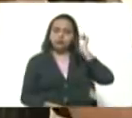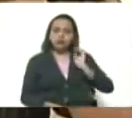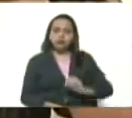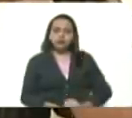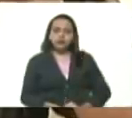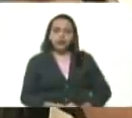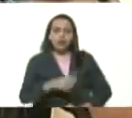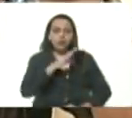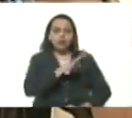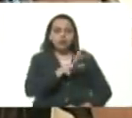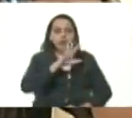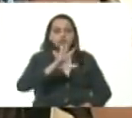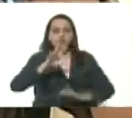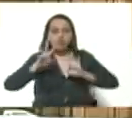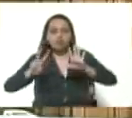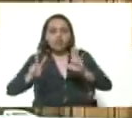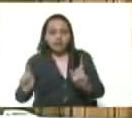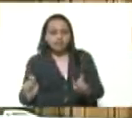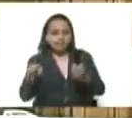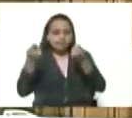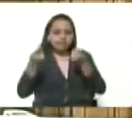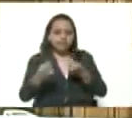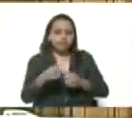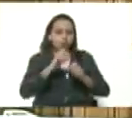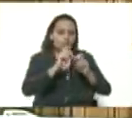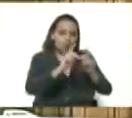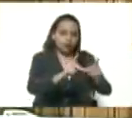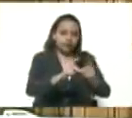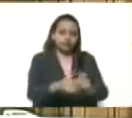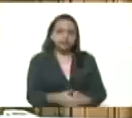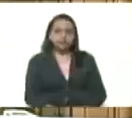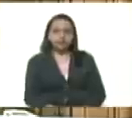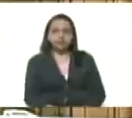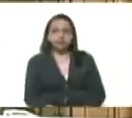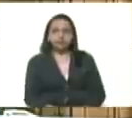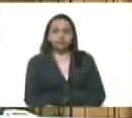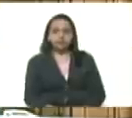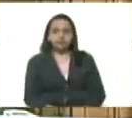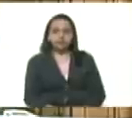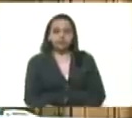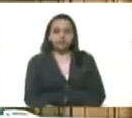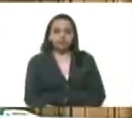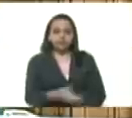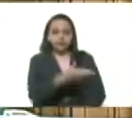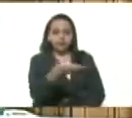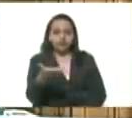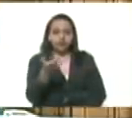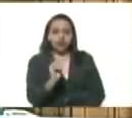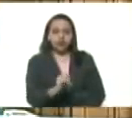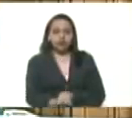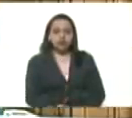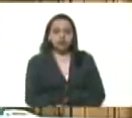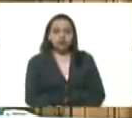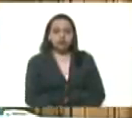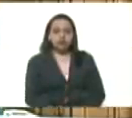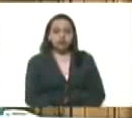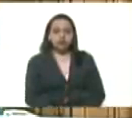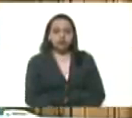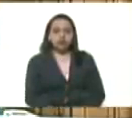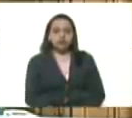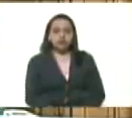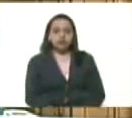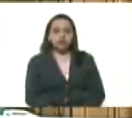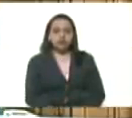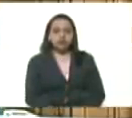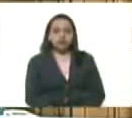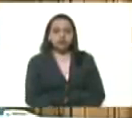457 recuperados, presidente. Correcto. Estos son los dos casos puntales en